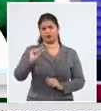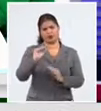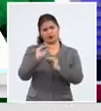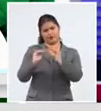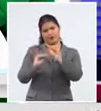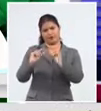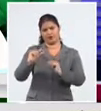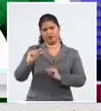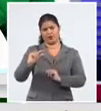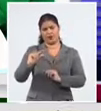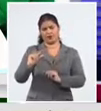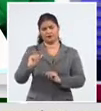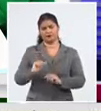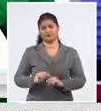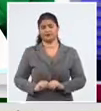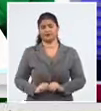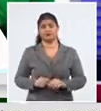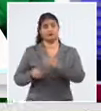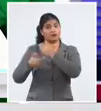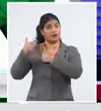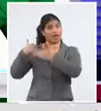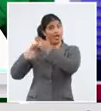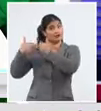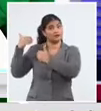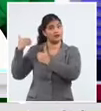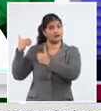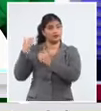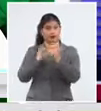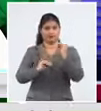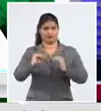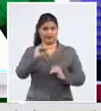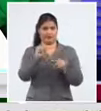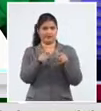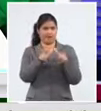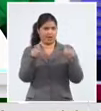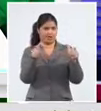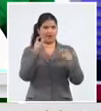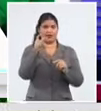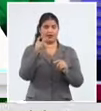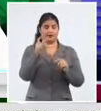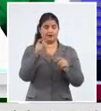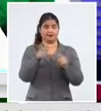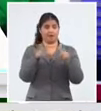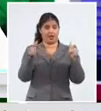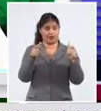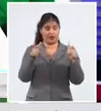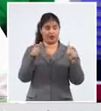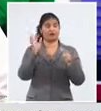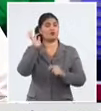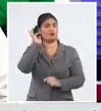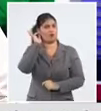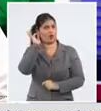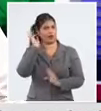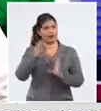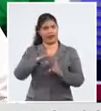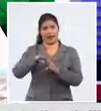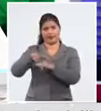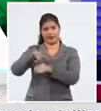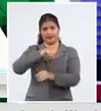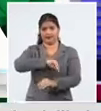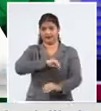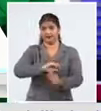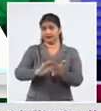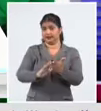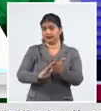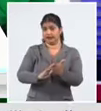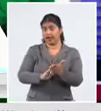tiempo se mantuvo por encima del sexo femenino. Asintomáticos el 4%,